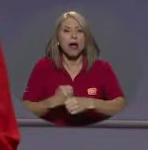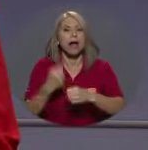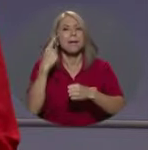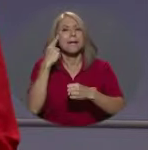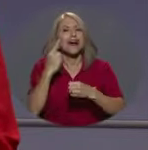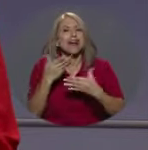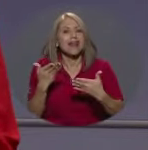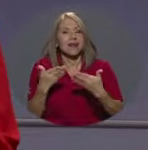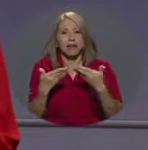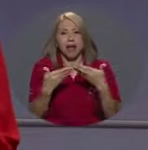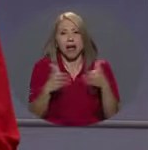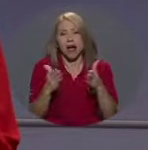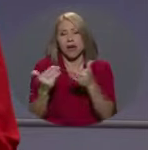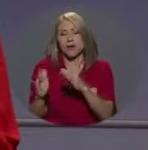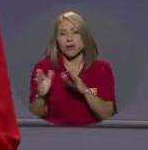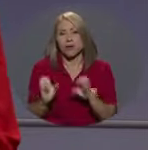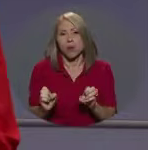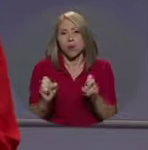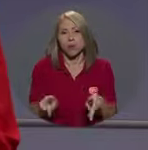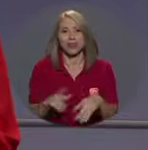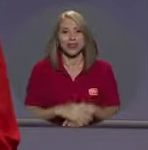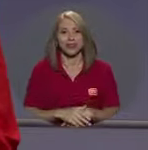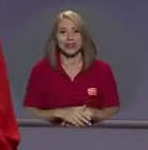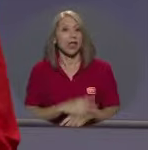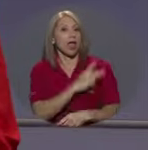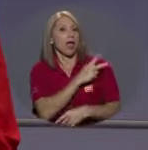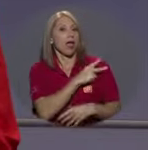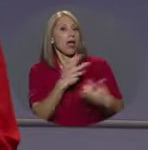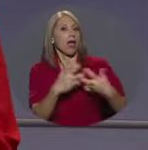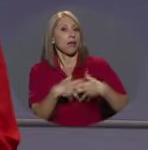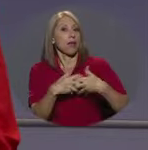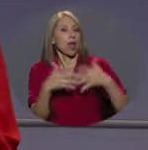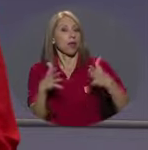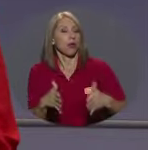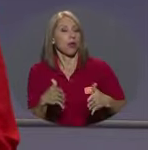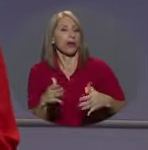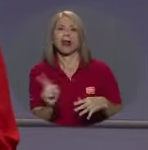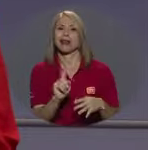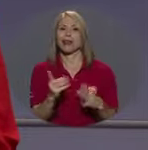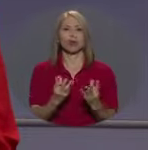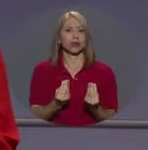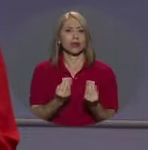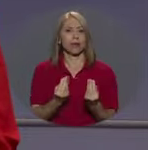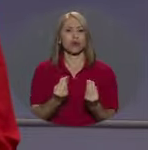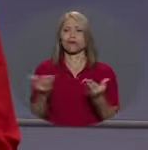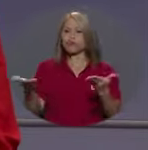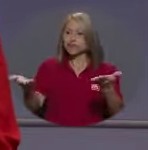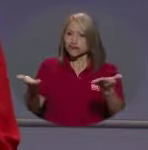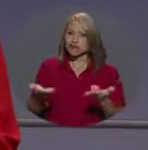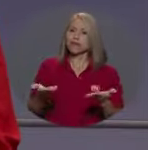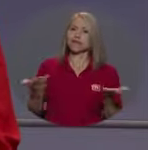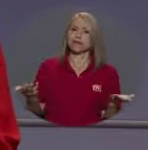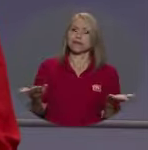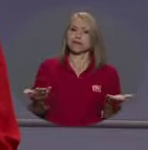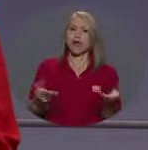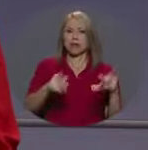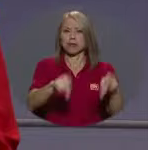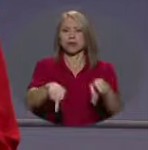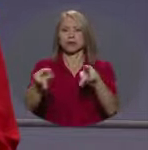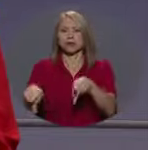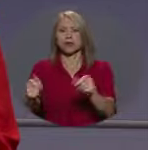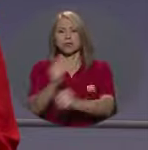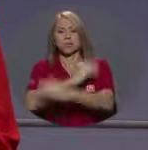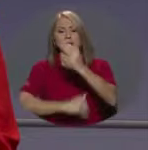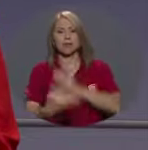esas oportunidades y sobre todo que el empleador no tenga temor a la hora de recibir y a la hora de hacer una